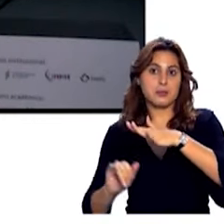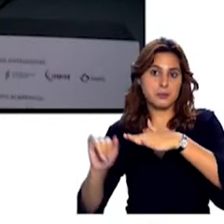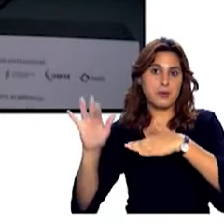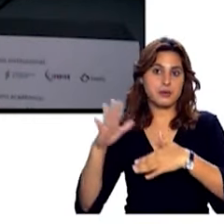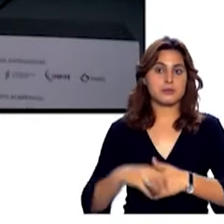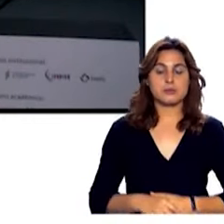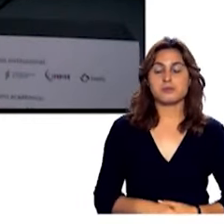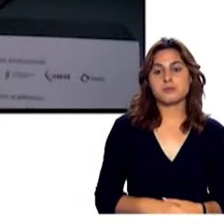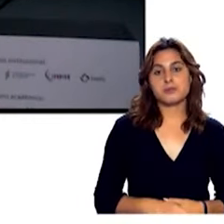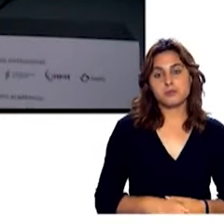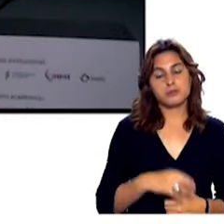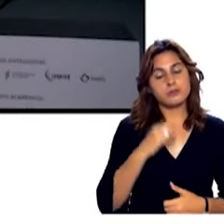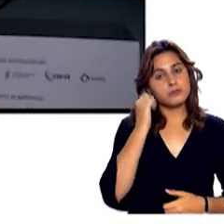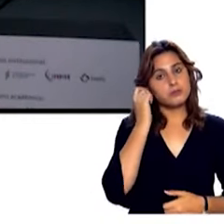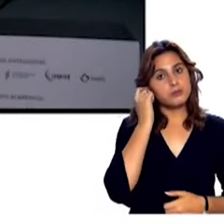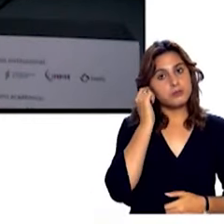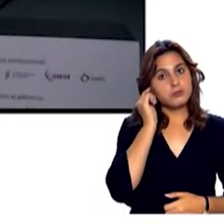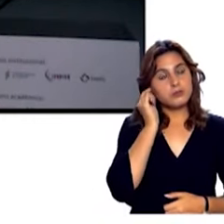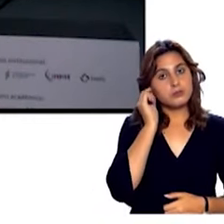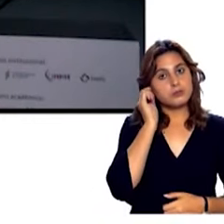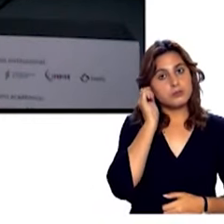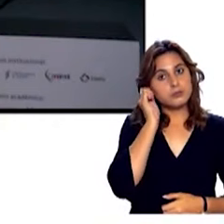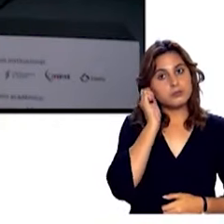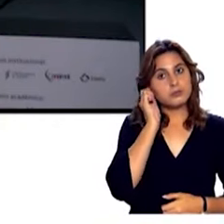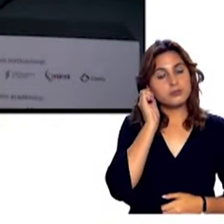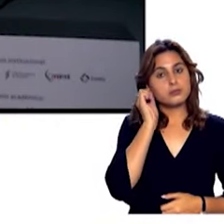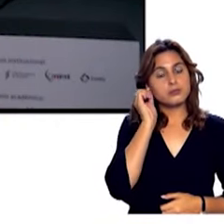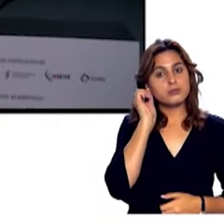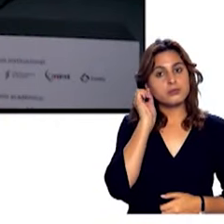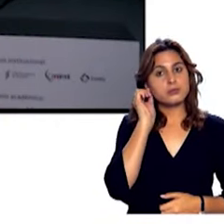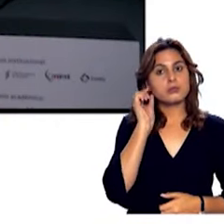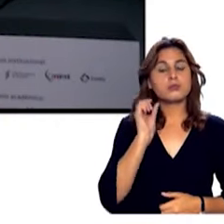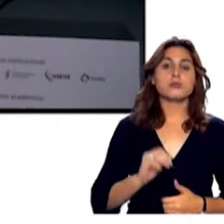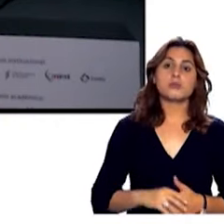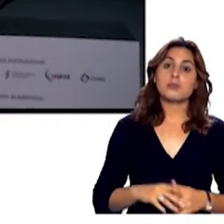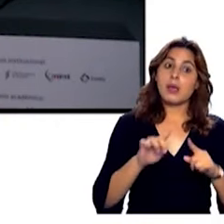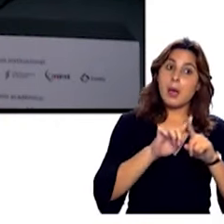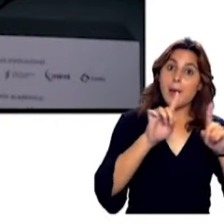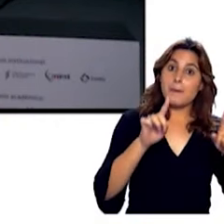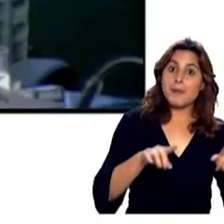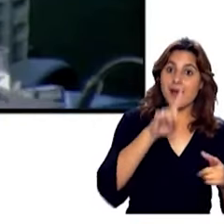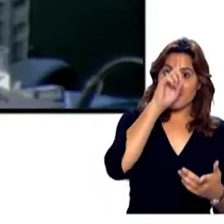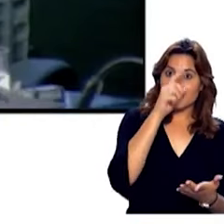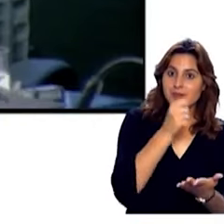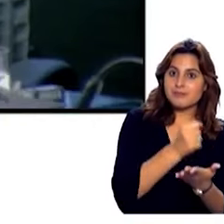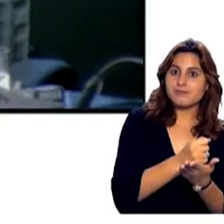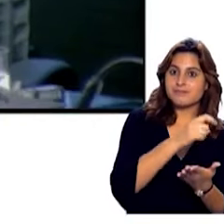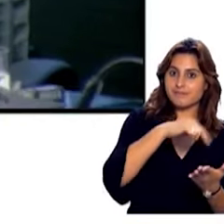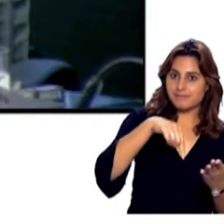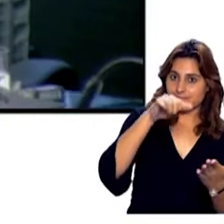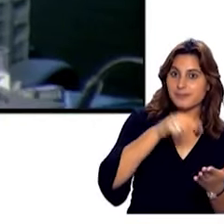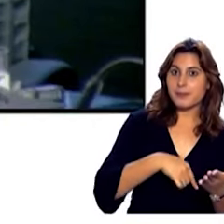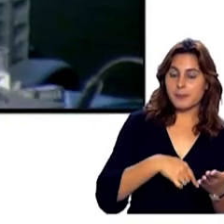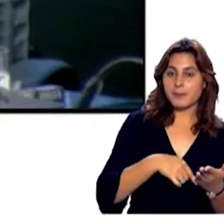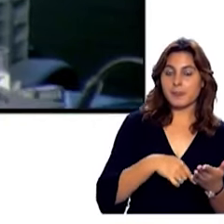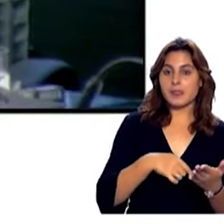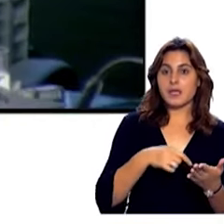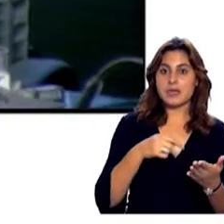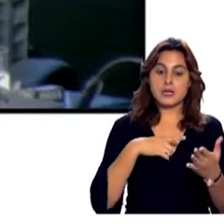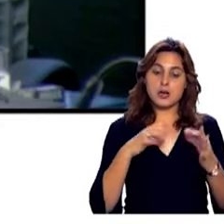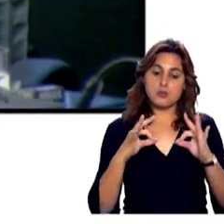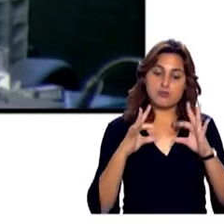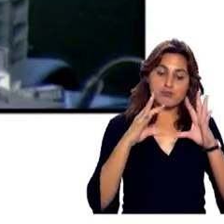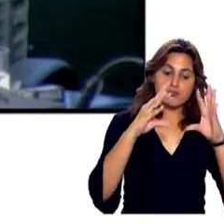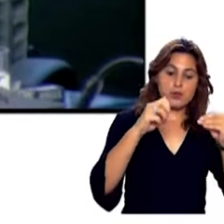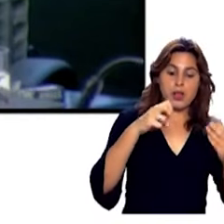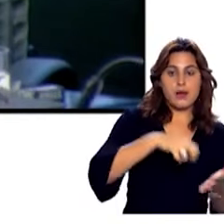en enjuiciamiento ah accede aus todas las sentencias penales lo que pasa que como es lógico Y natural